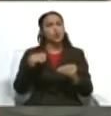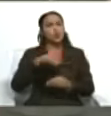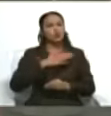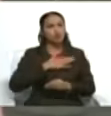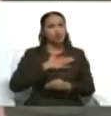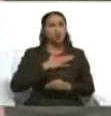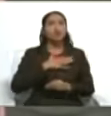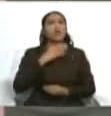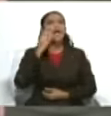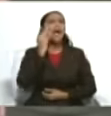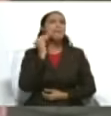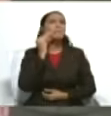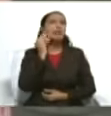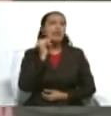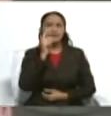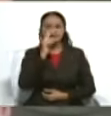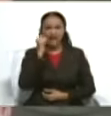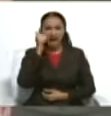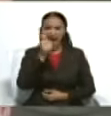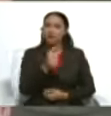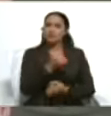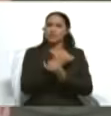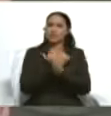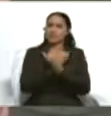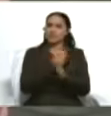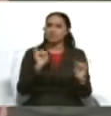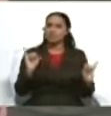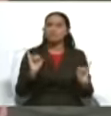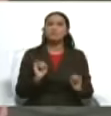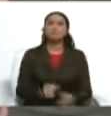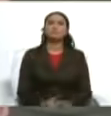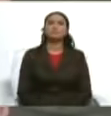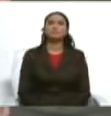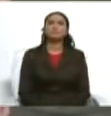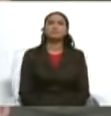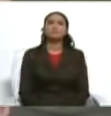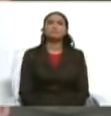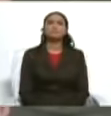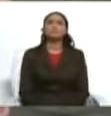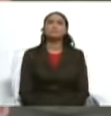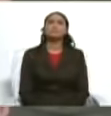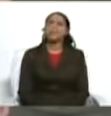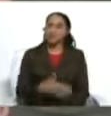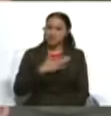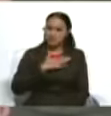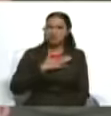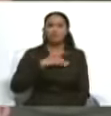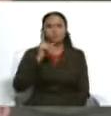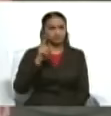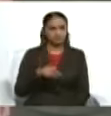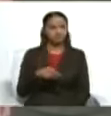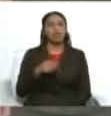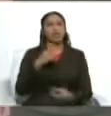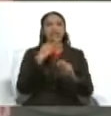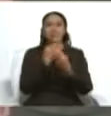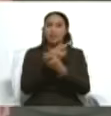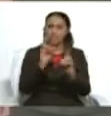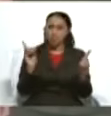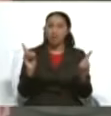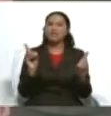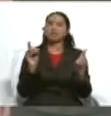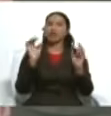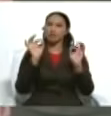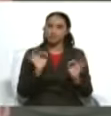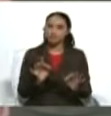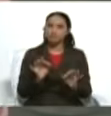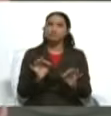vocación independentista y nuestra vocación también diplomática que estará allí siempre funcionando. Así